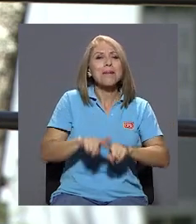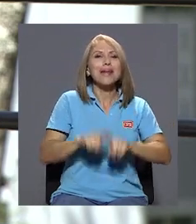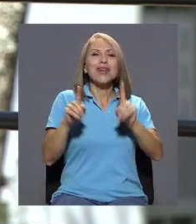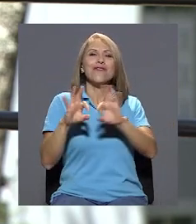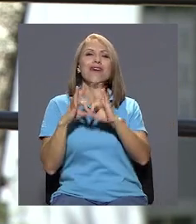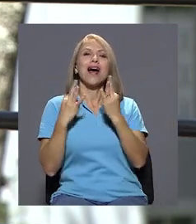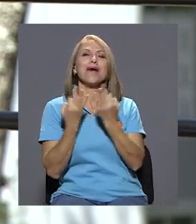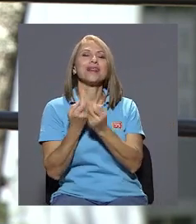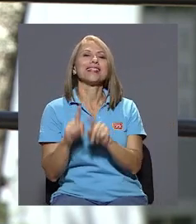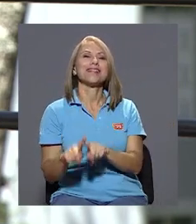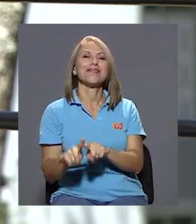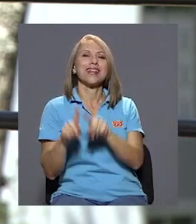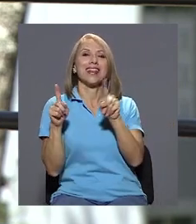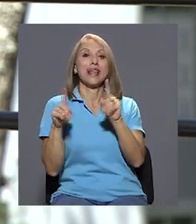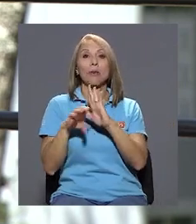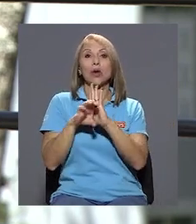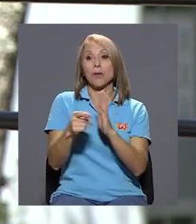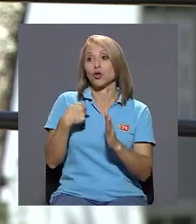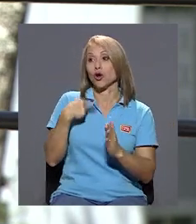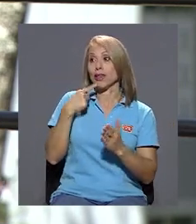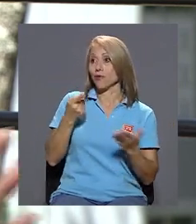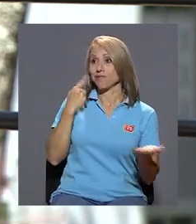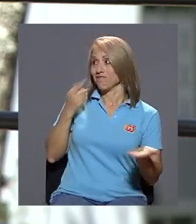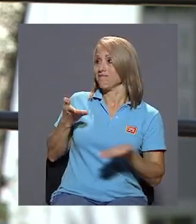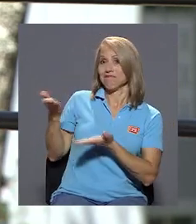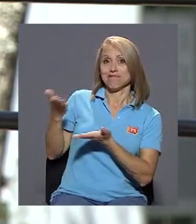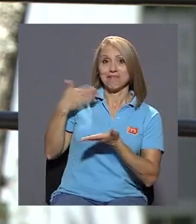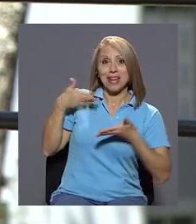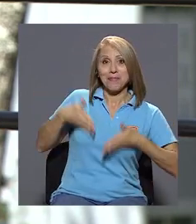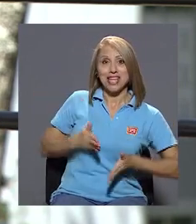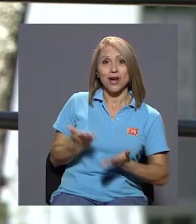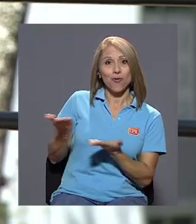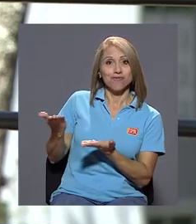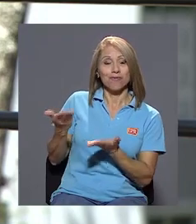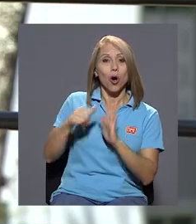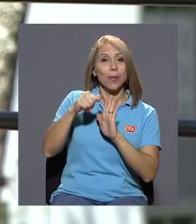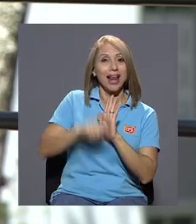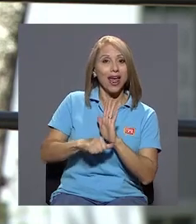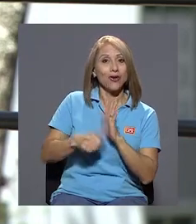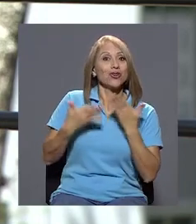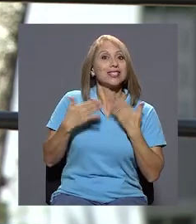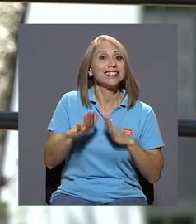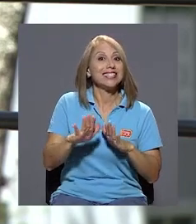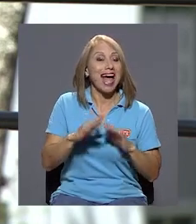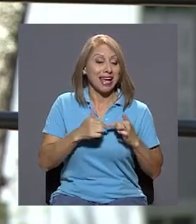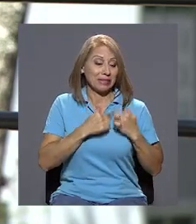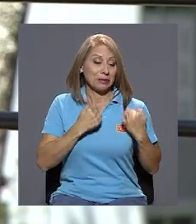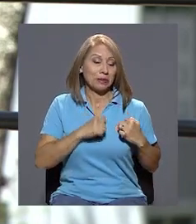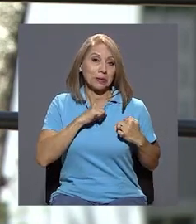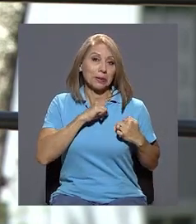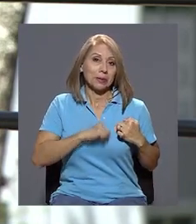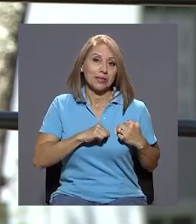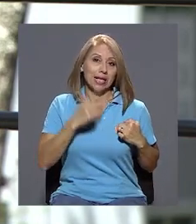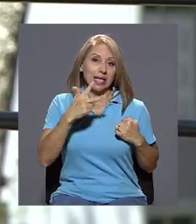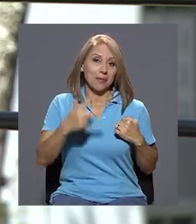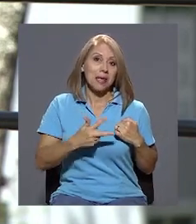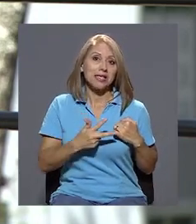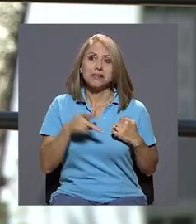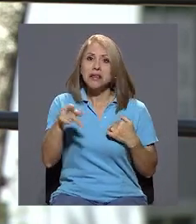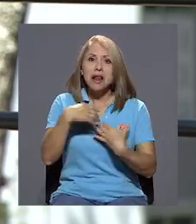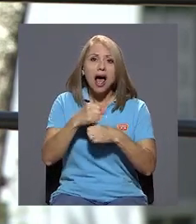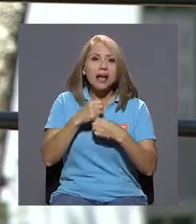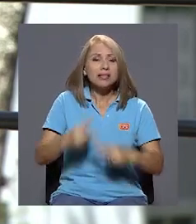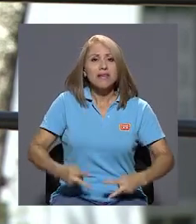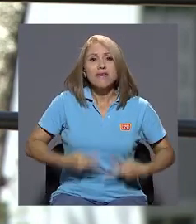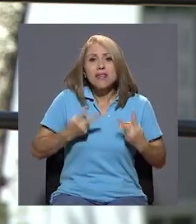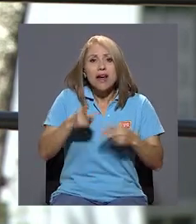es un mundo diferente a que ya te digan, mira, mi hijo aquí está operado, tiene 3 cirugías a corazón abierto y hace su